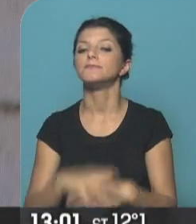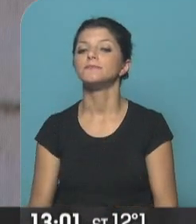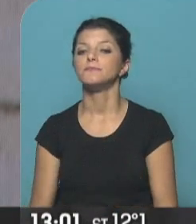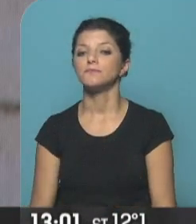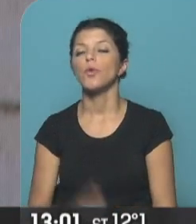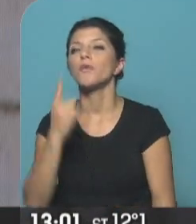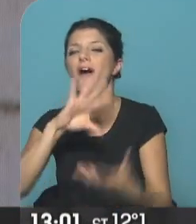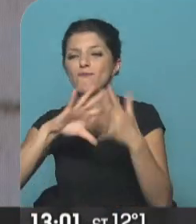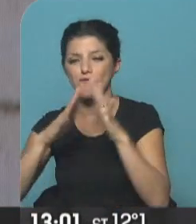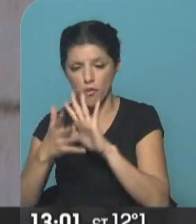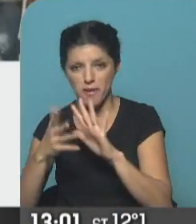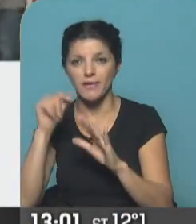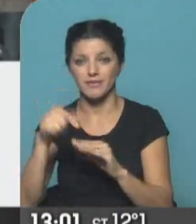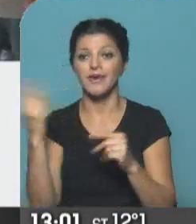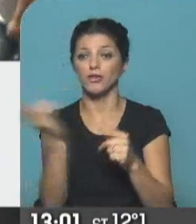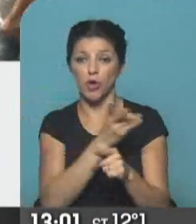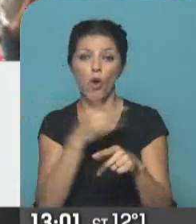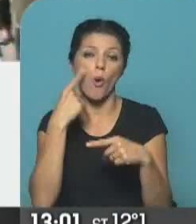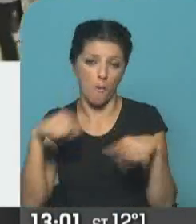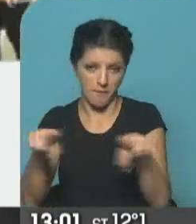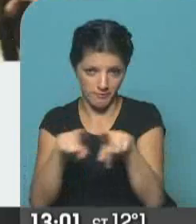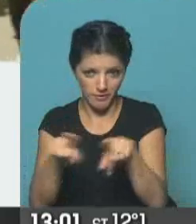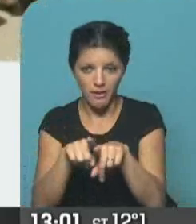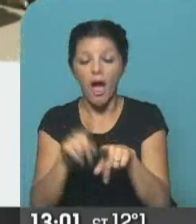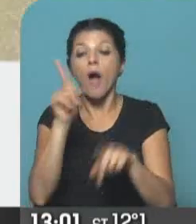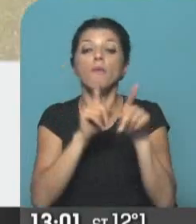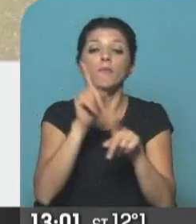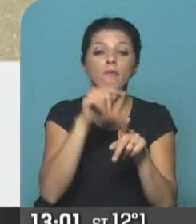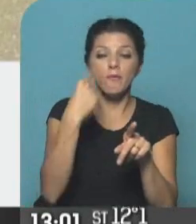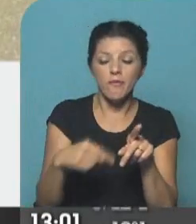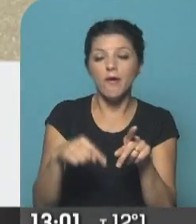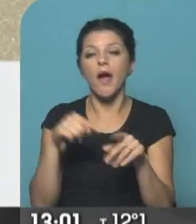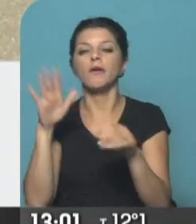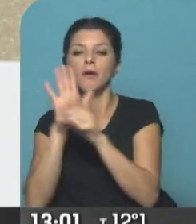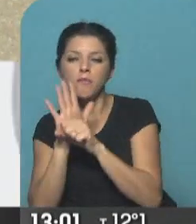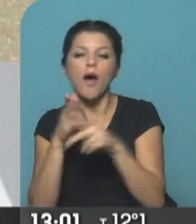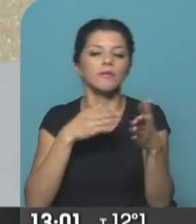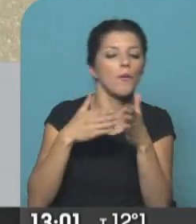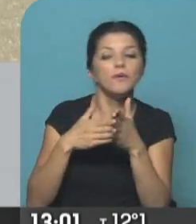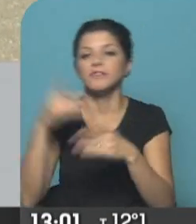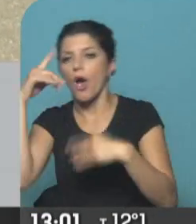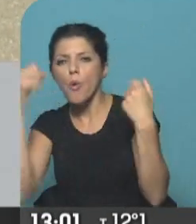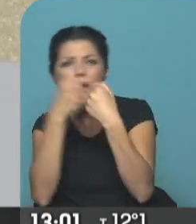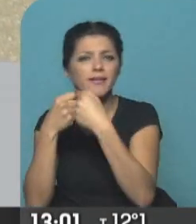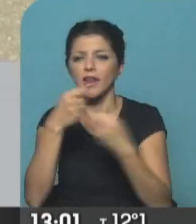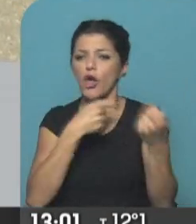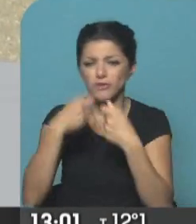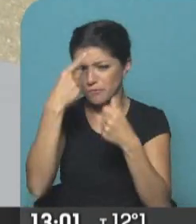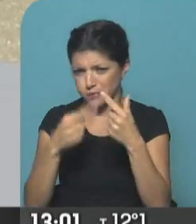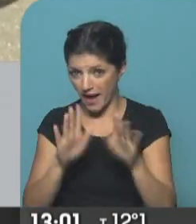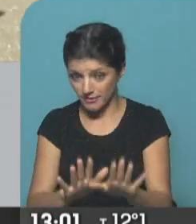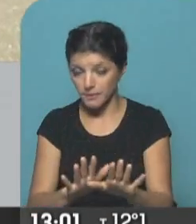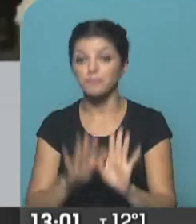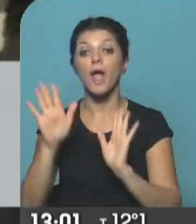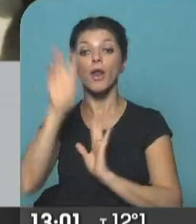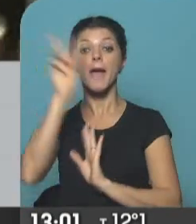esos poderes de orientaciones diferentes convivan, digamos, ¿no? Algunos hacen unas cosas, se traban, se destraban, se negocia, se acuerda. En el caso venezolano, esta situación había